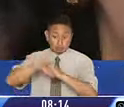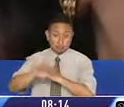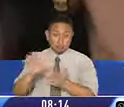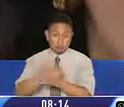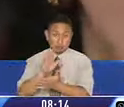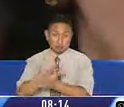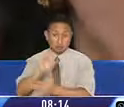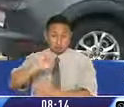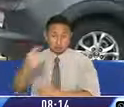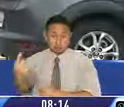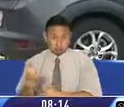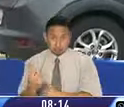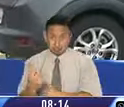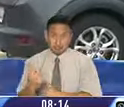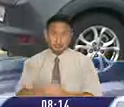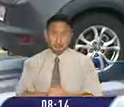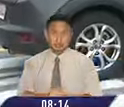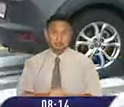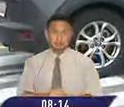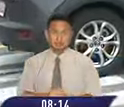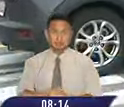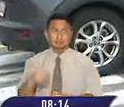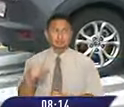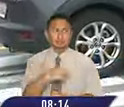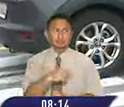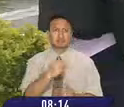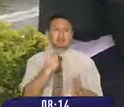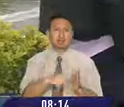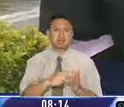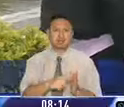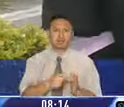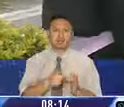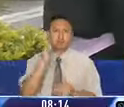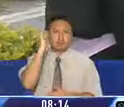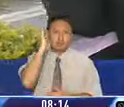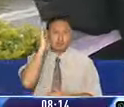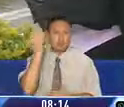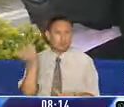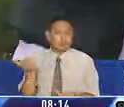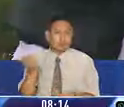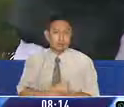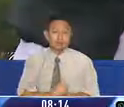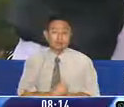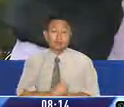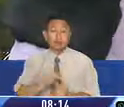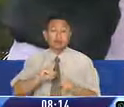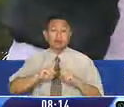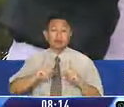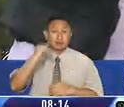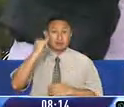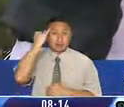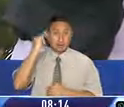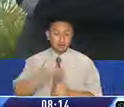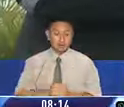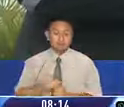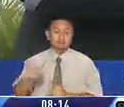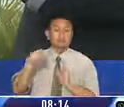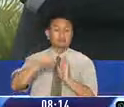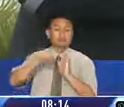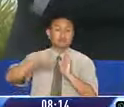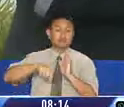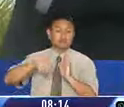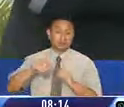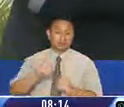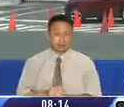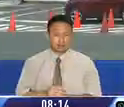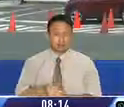y no salió. Desde ese entonces no se conoce nada del paradero de la mujer, pero son varias las hipótesis. Según el abogado, habría inconsistencias